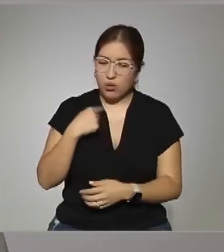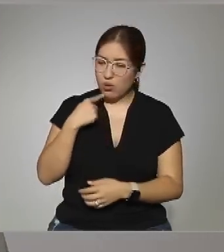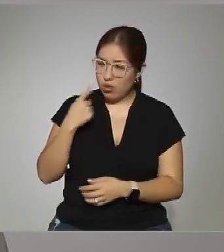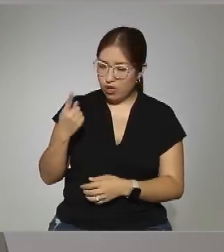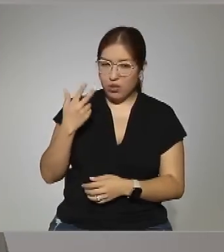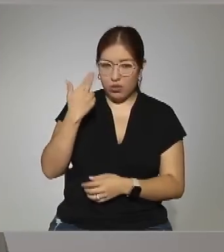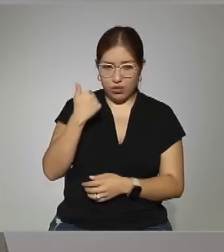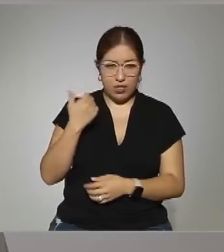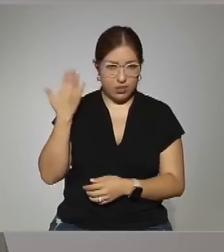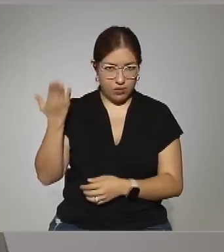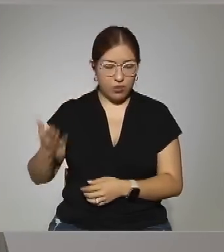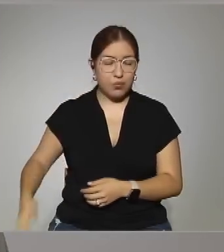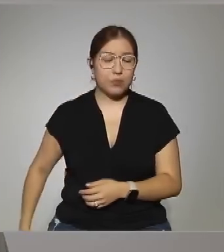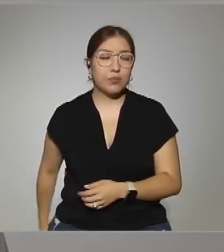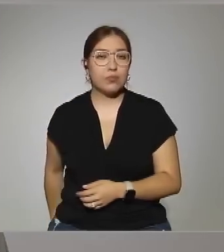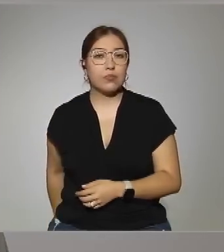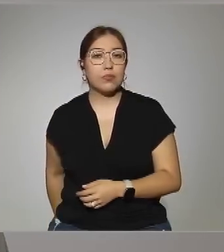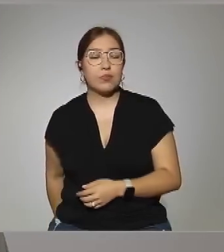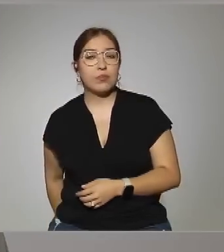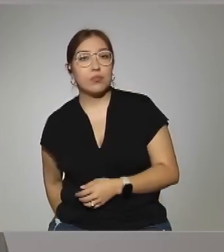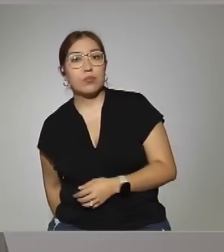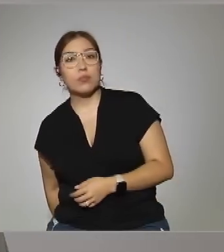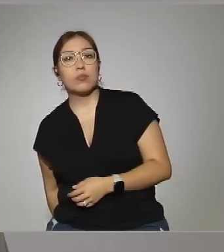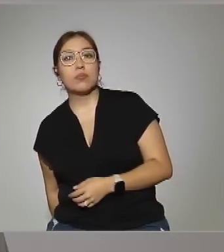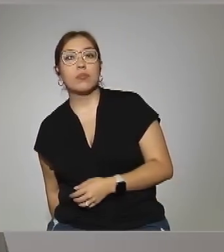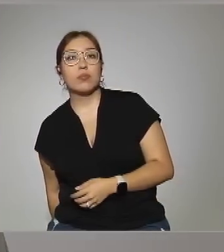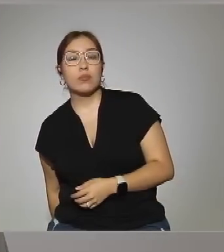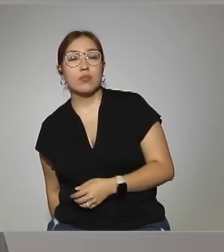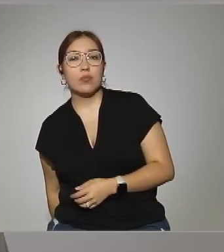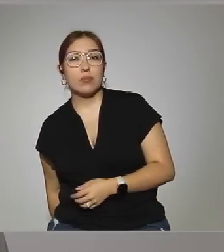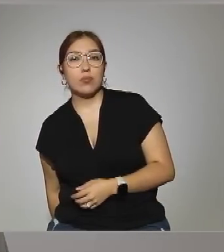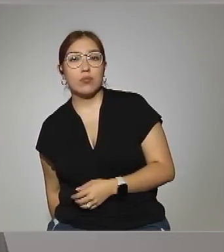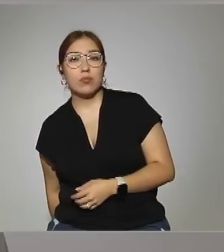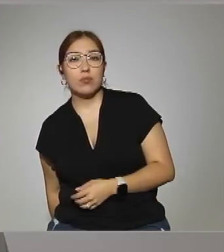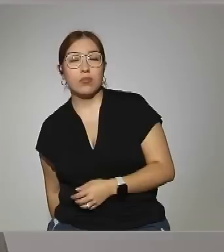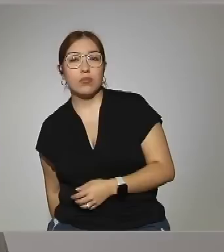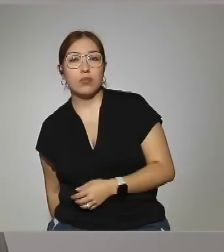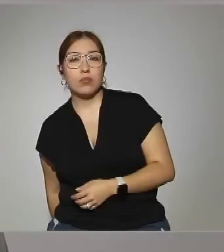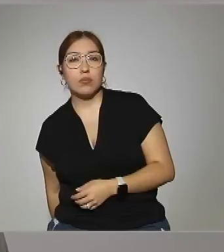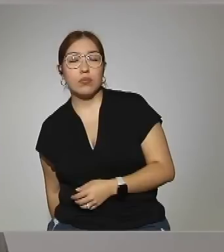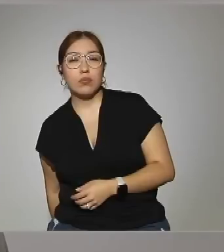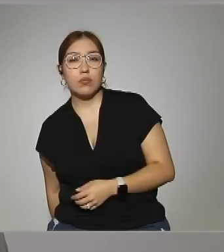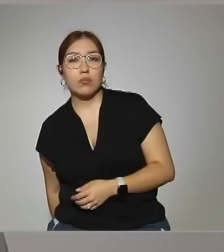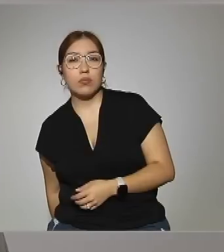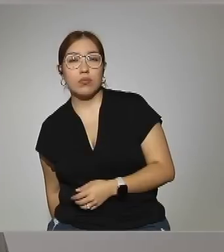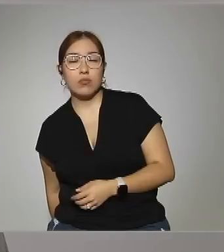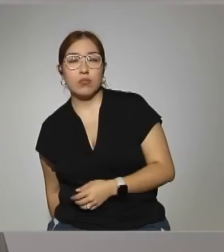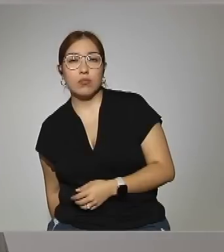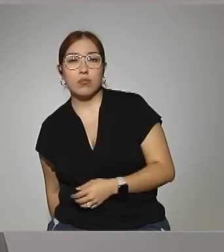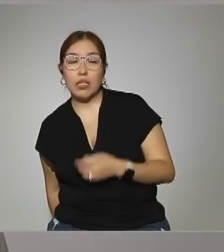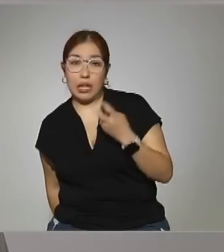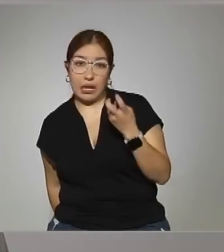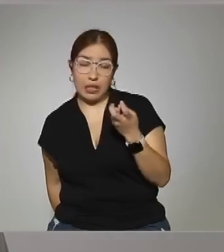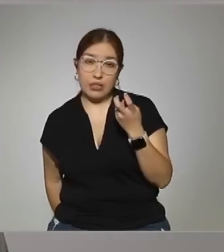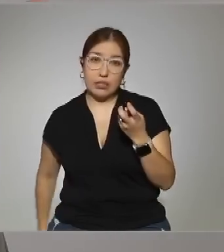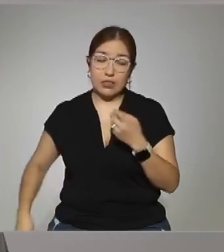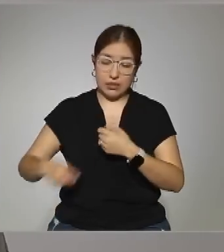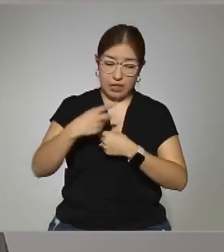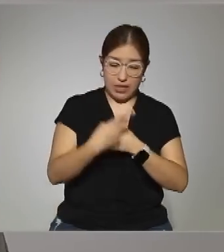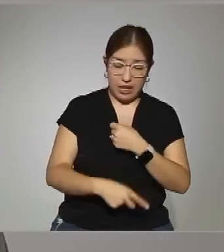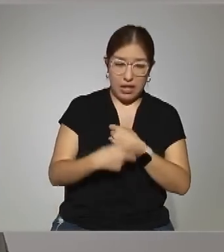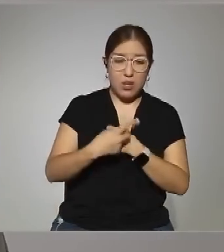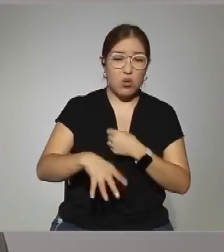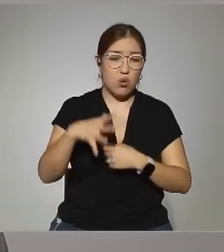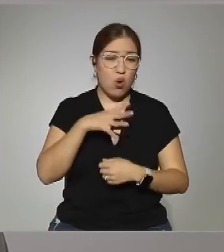las compañeras. Es importante que un daño emocional causa sufrimiento en cualquier etapa de la vida. Y este sufrimiento puede ser desde